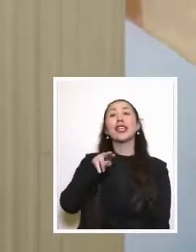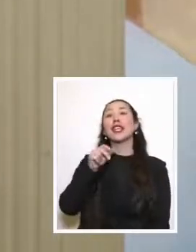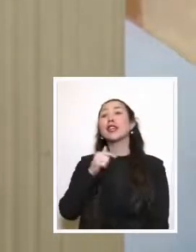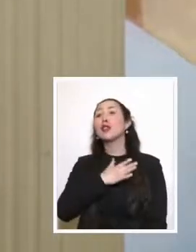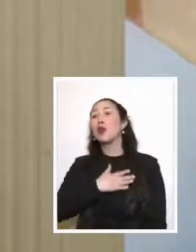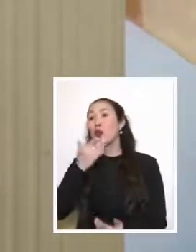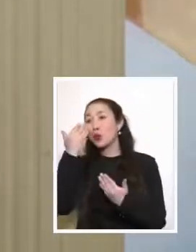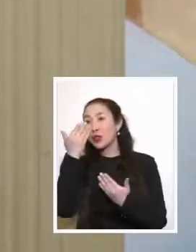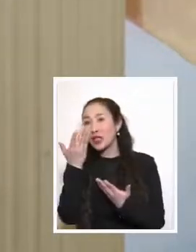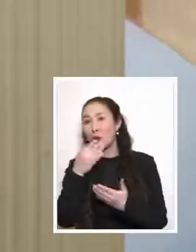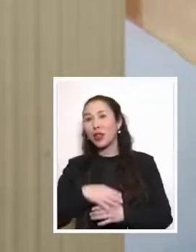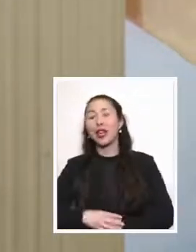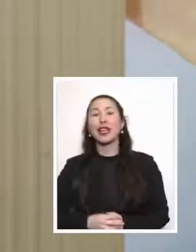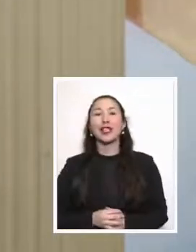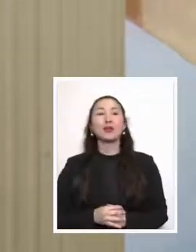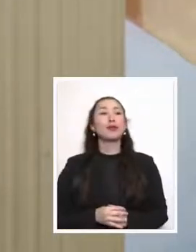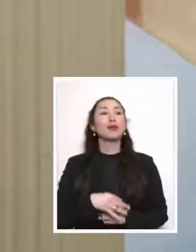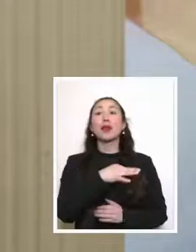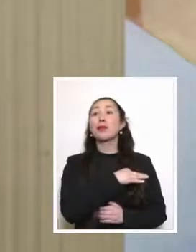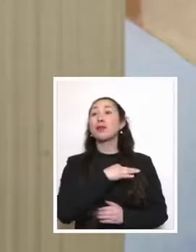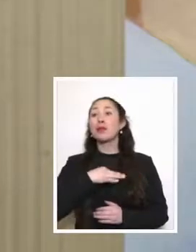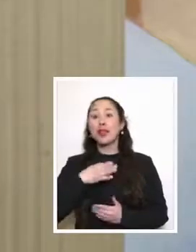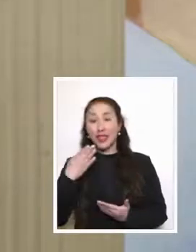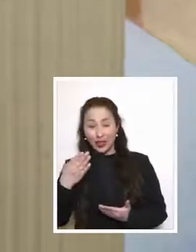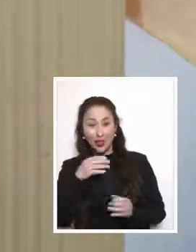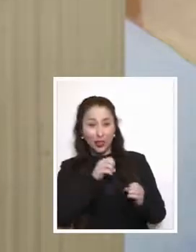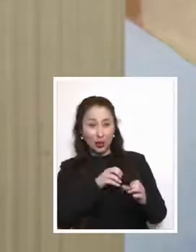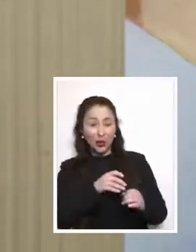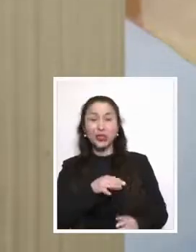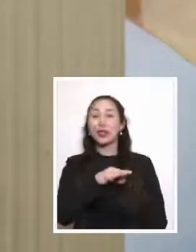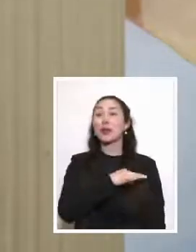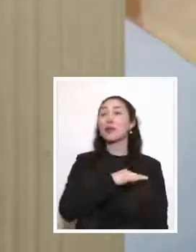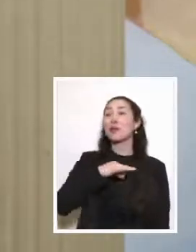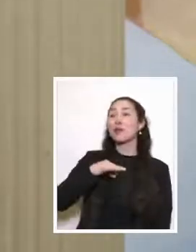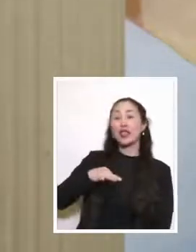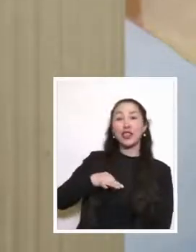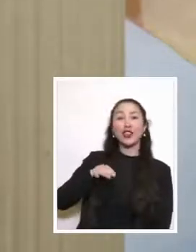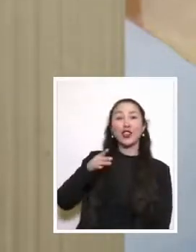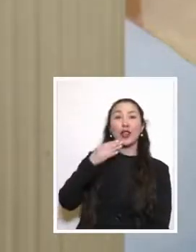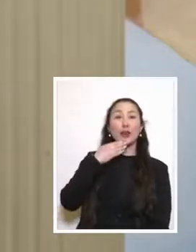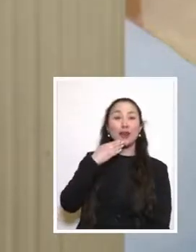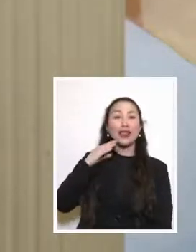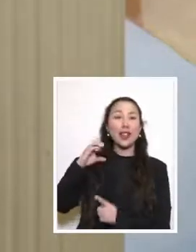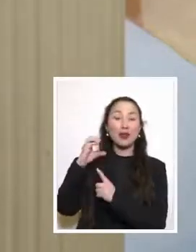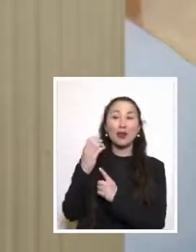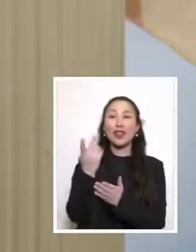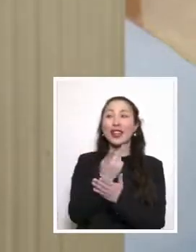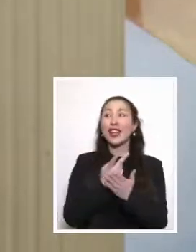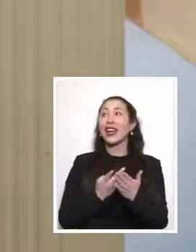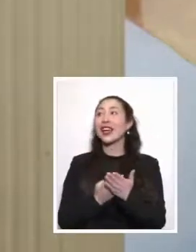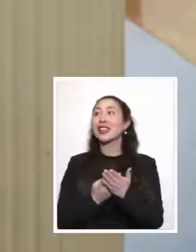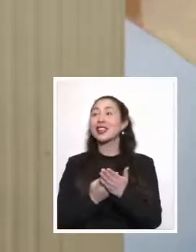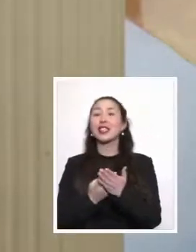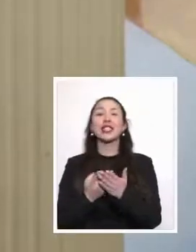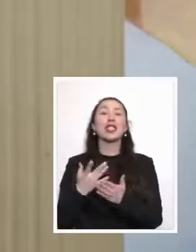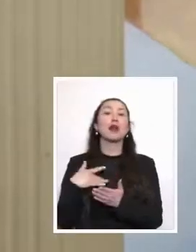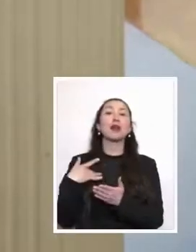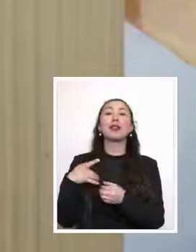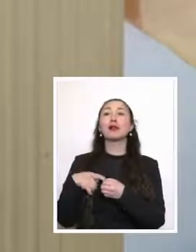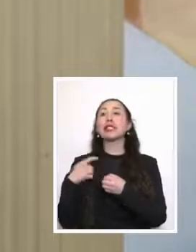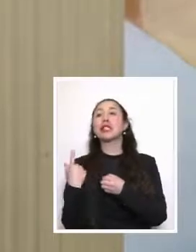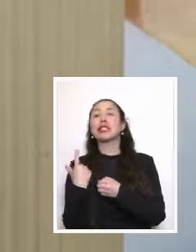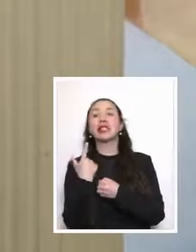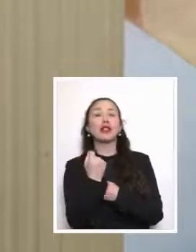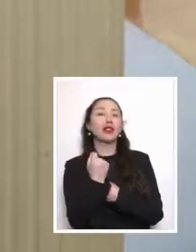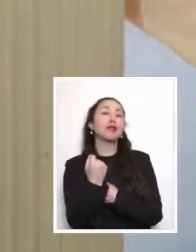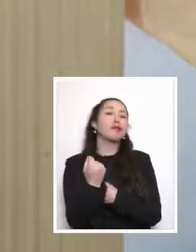gusto, ministro Ávila, ministro Brodsky, que veo que nos acaba de dejar lamentablemente, seguramente